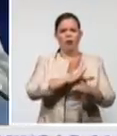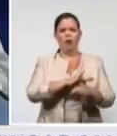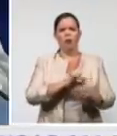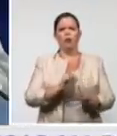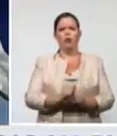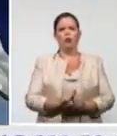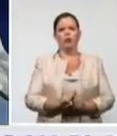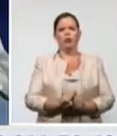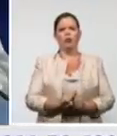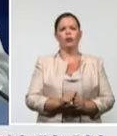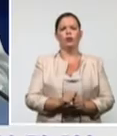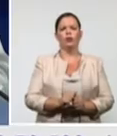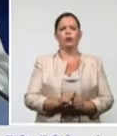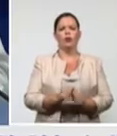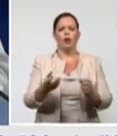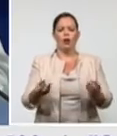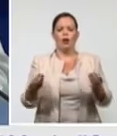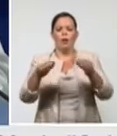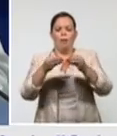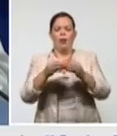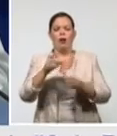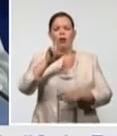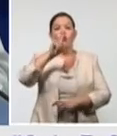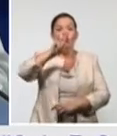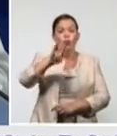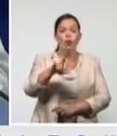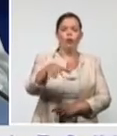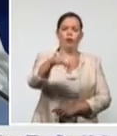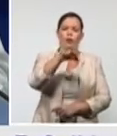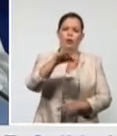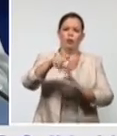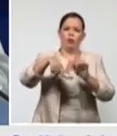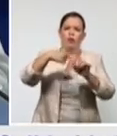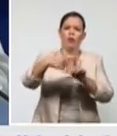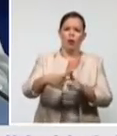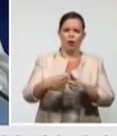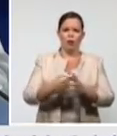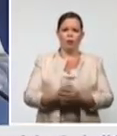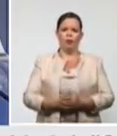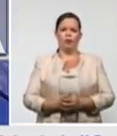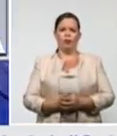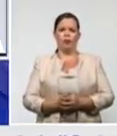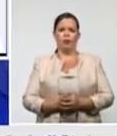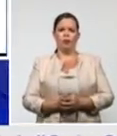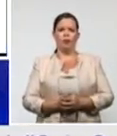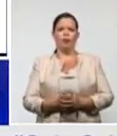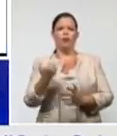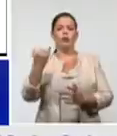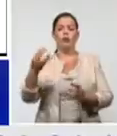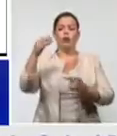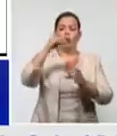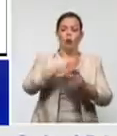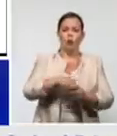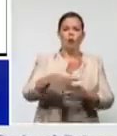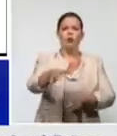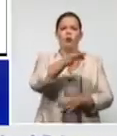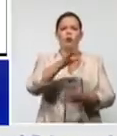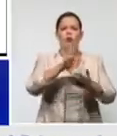los últimos 5 días. Se incorporaron los municipios de Matanzas, San Nicolás de